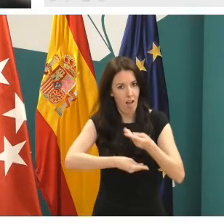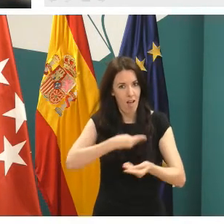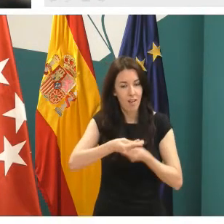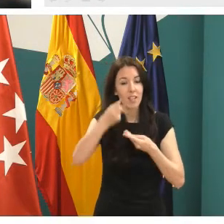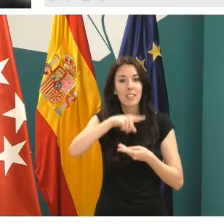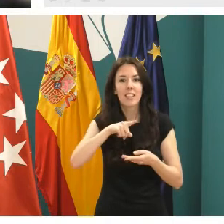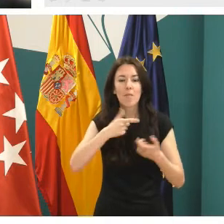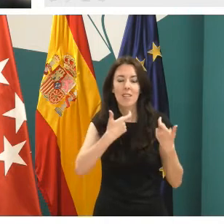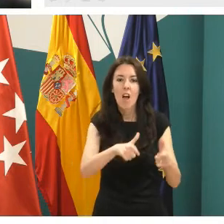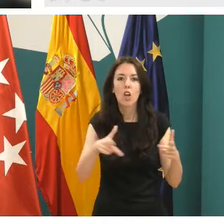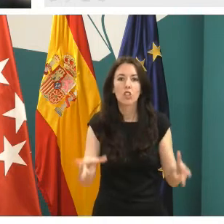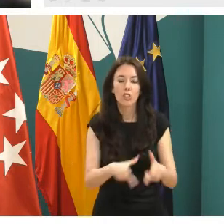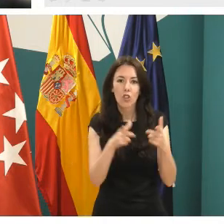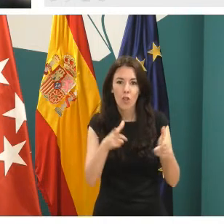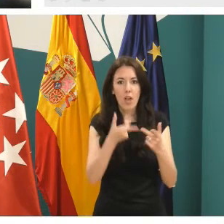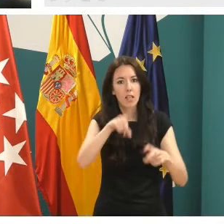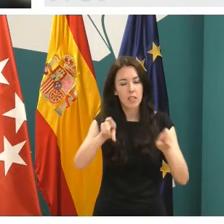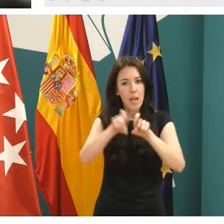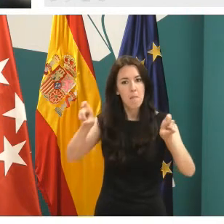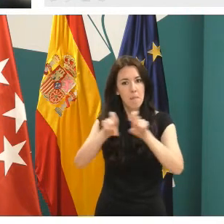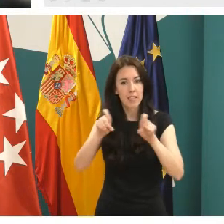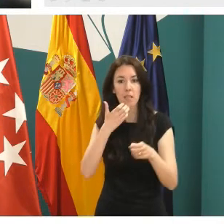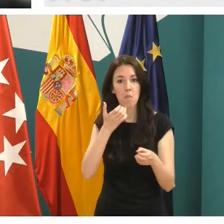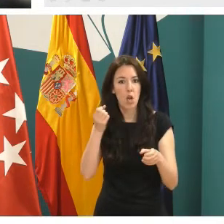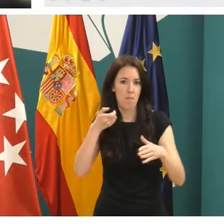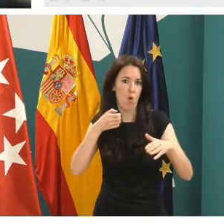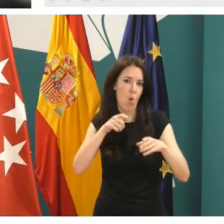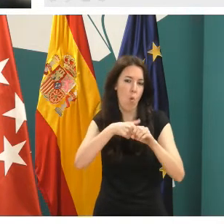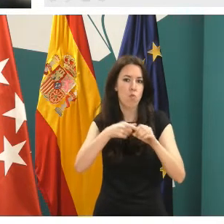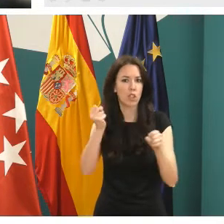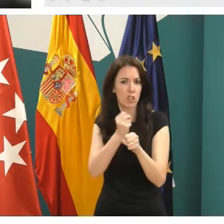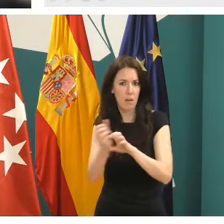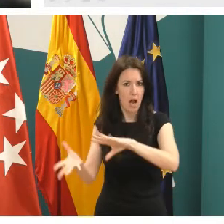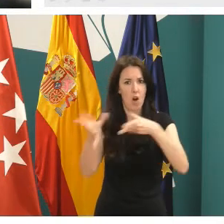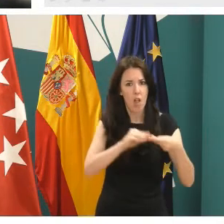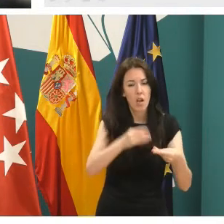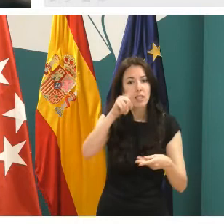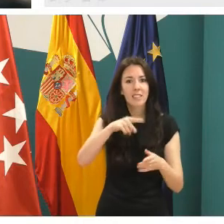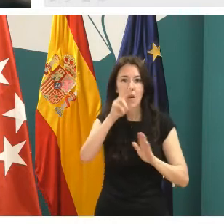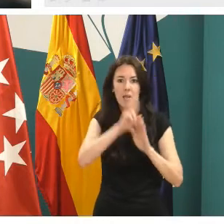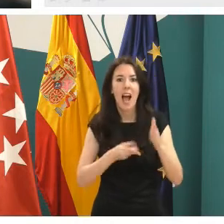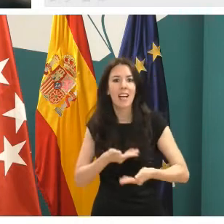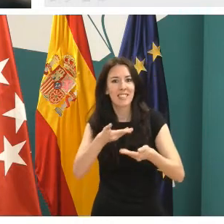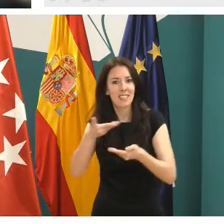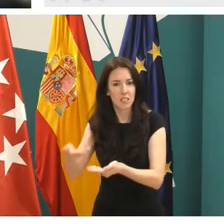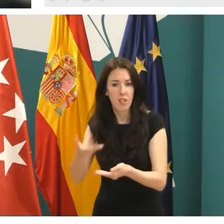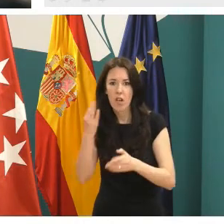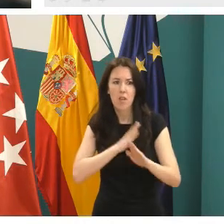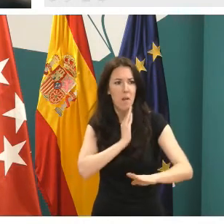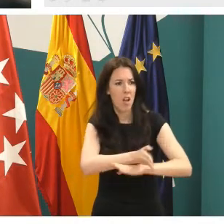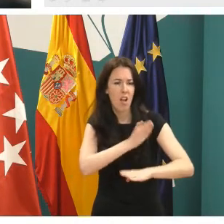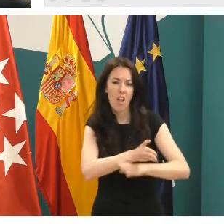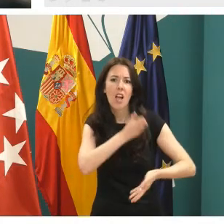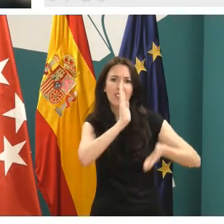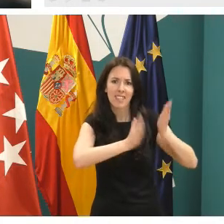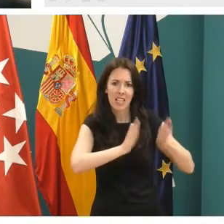en el área social, en el área de la empresa, adaptando puestos de trabajo, adaptando el régimen de asistencia, tienen que ir a muchos